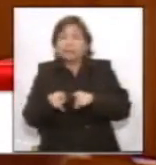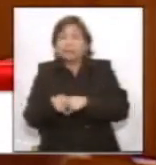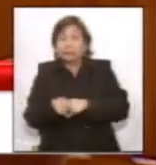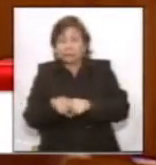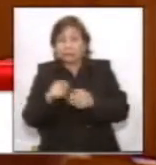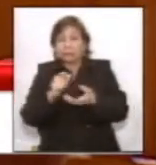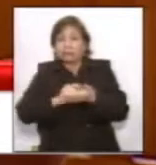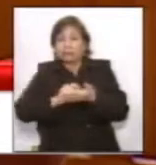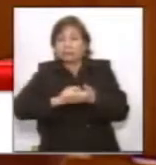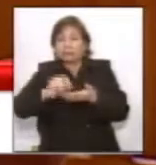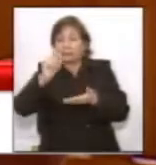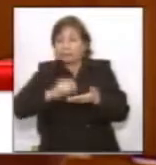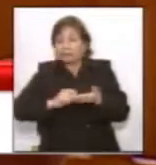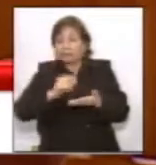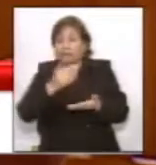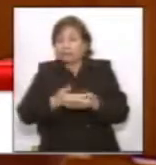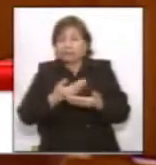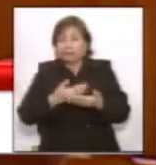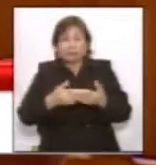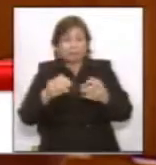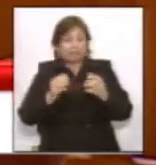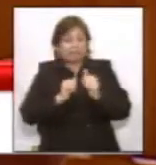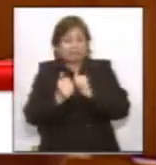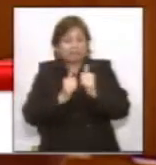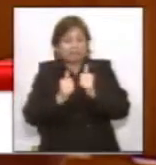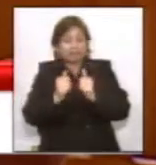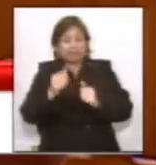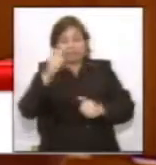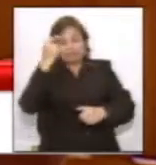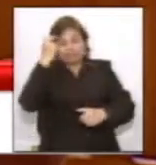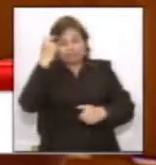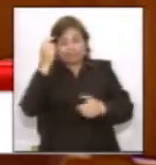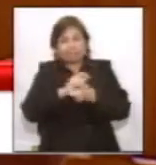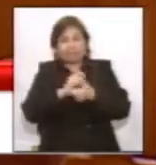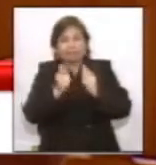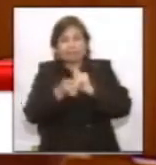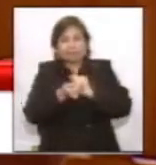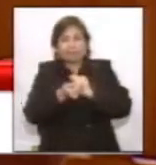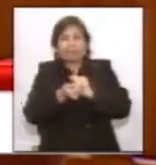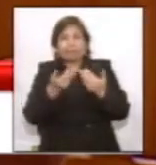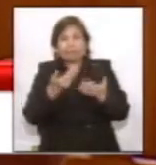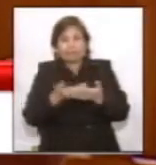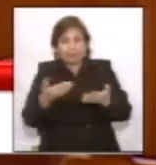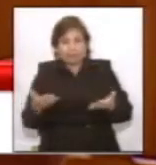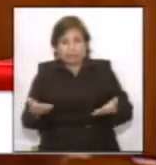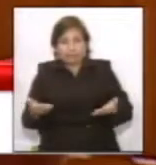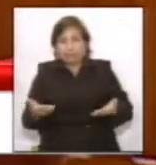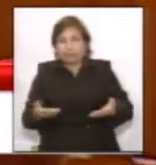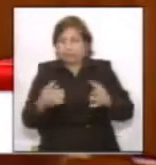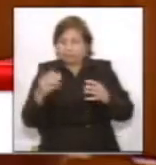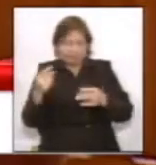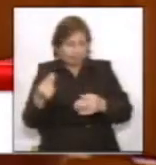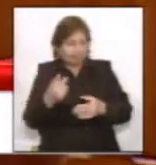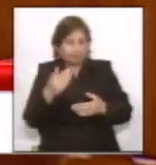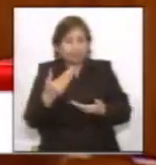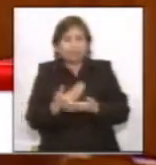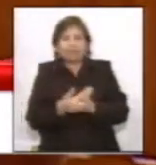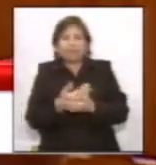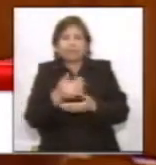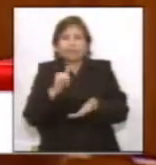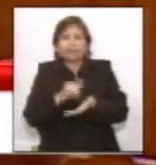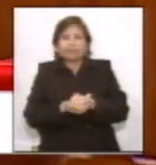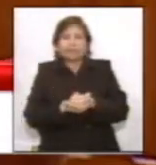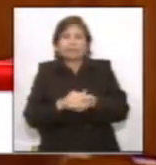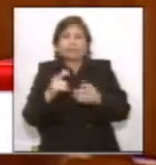el acuerdo multilateral entre autoridades competentes para el intercambio país por país, que permite conocer de manera automática la